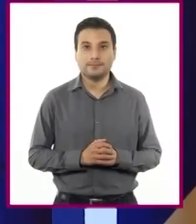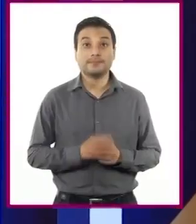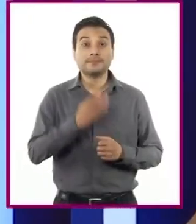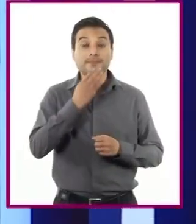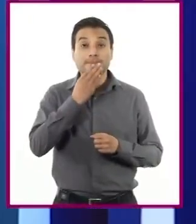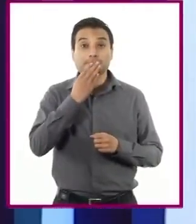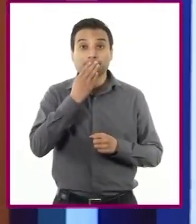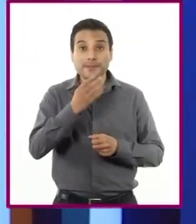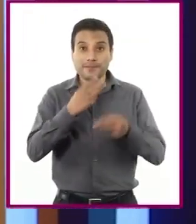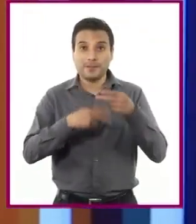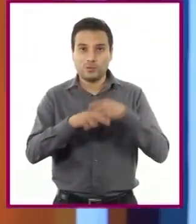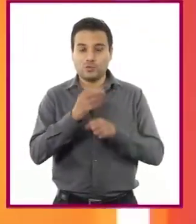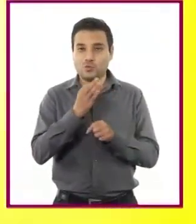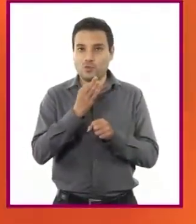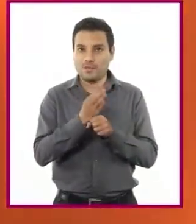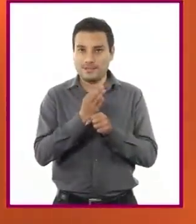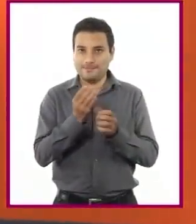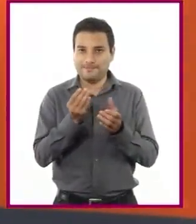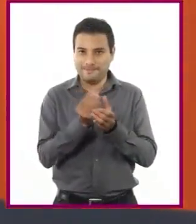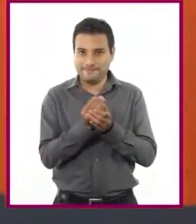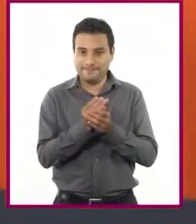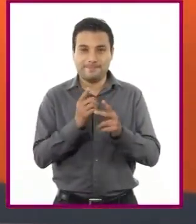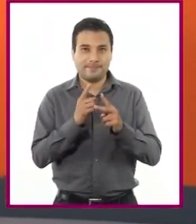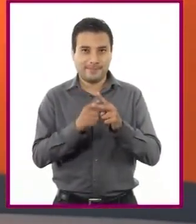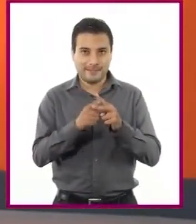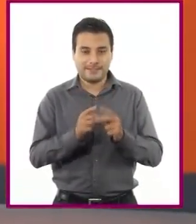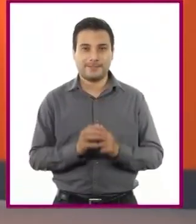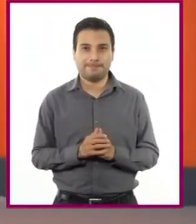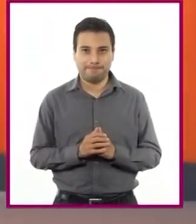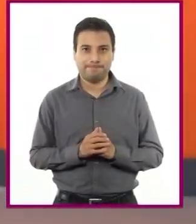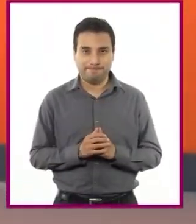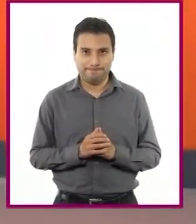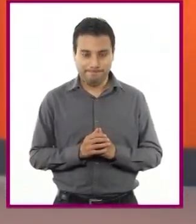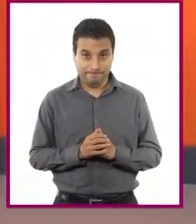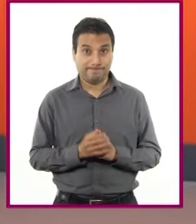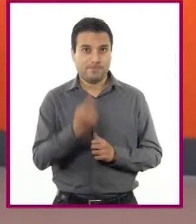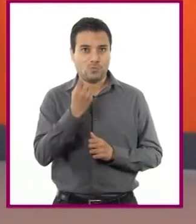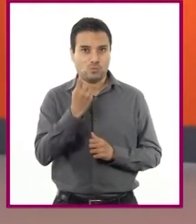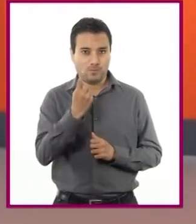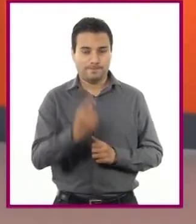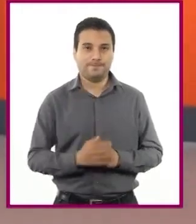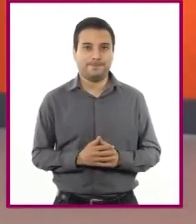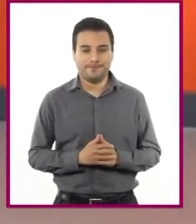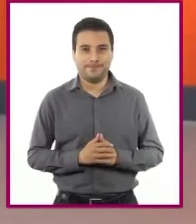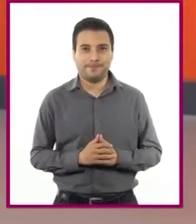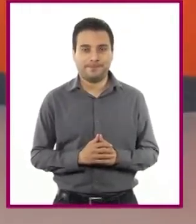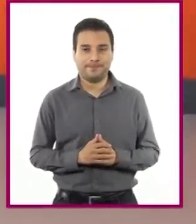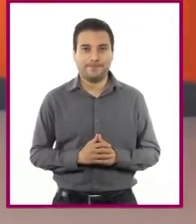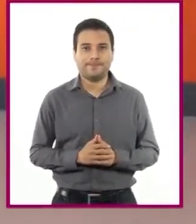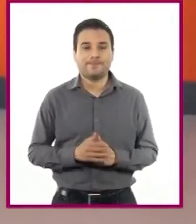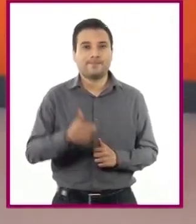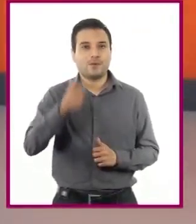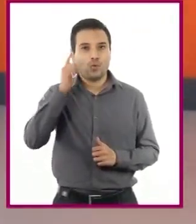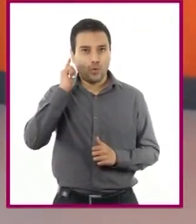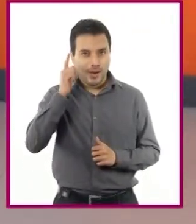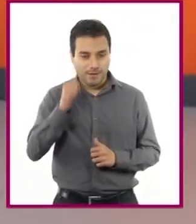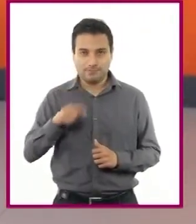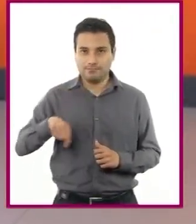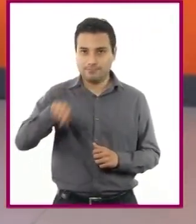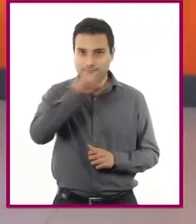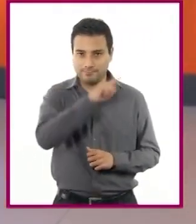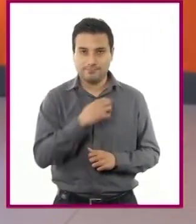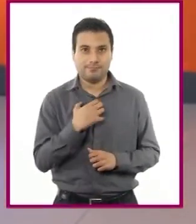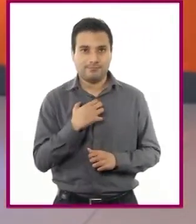Bienvenidas y bienvenidos a una lección más de la asignatura de Matemáticas para primer grado de secundaria. Espero que se encuentren con mucho